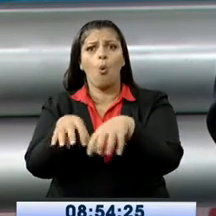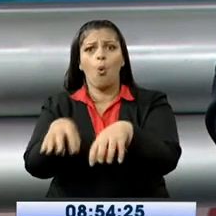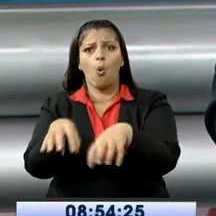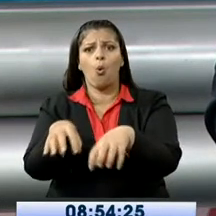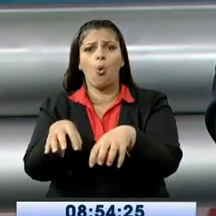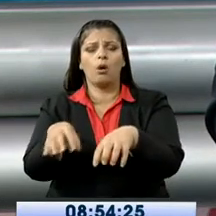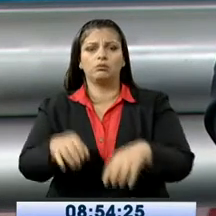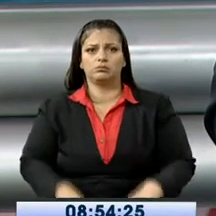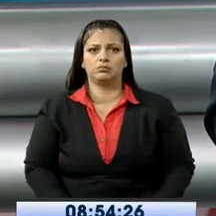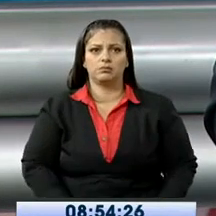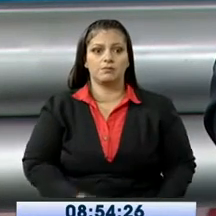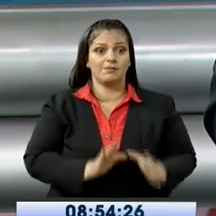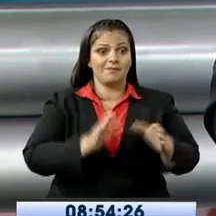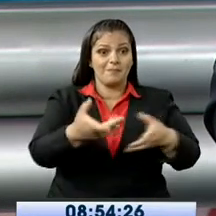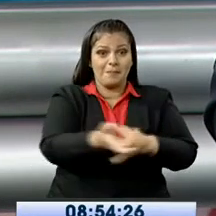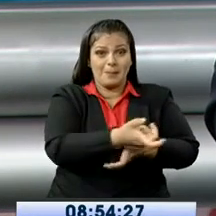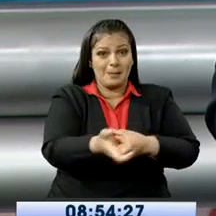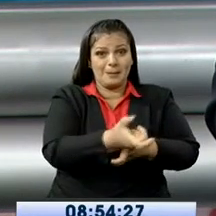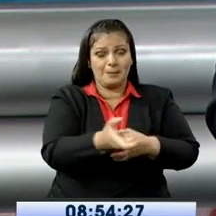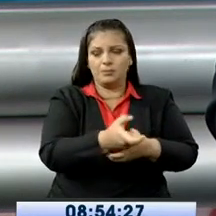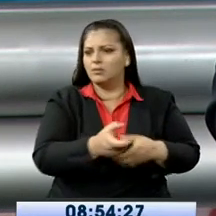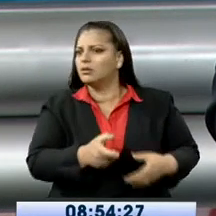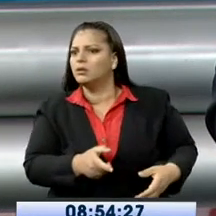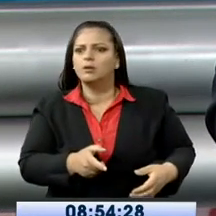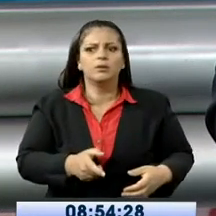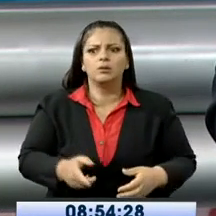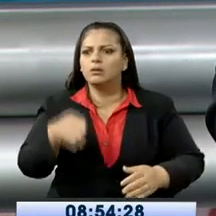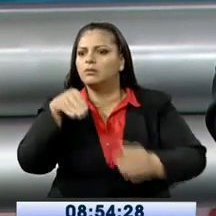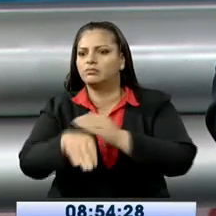afortunadamente pudo ser rescatada por los bomberos.